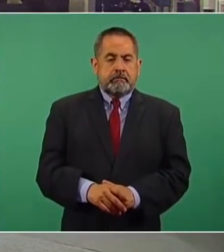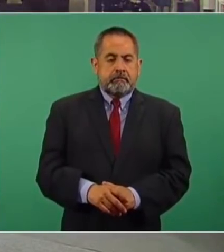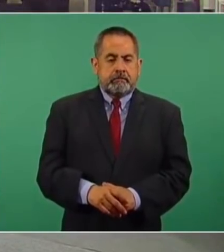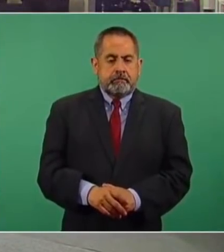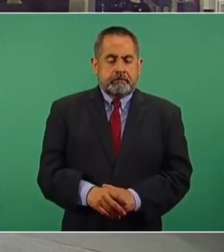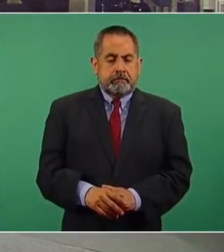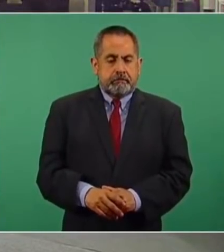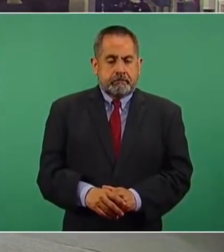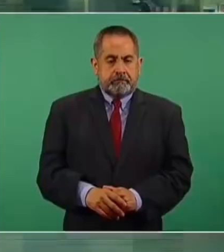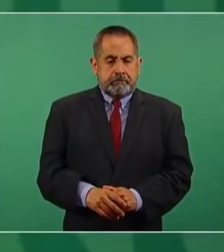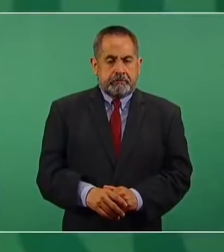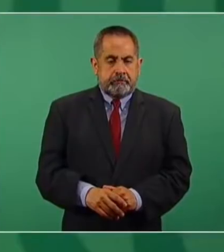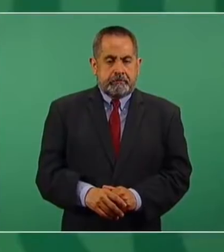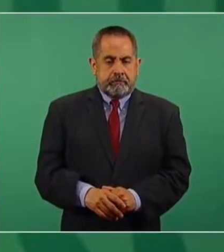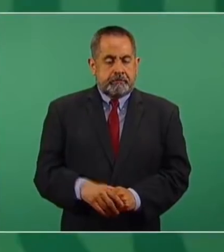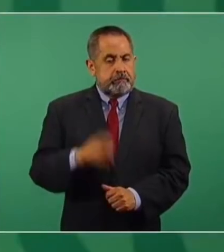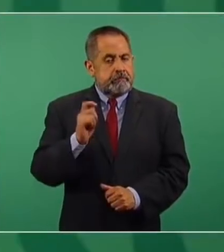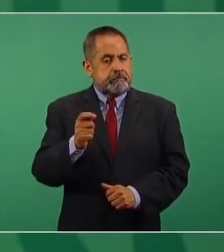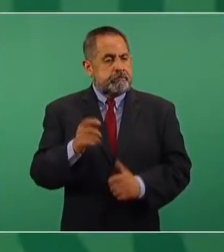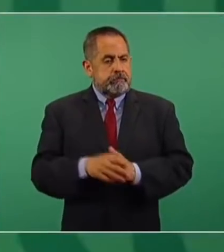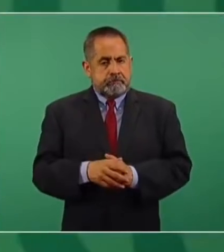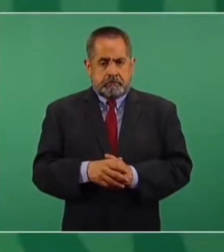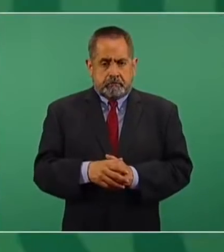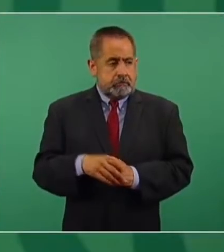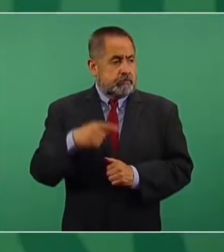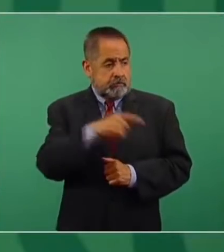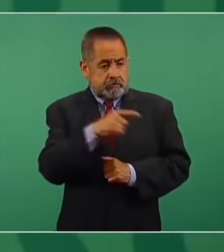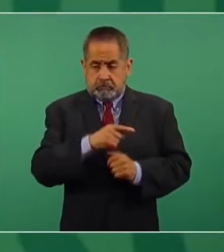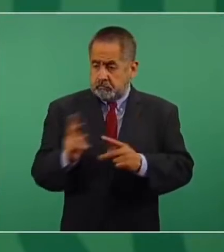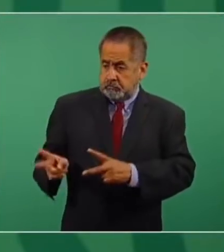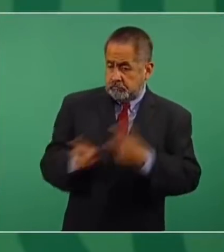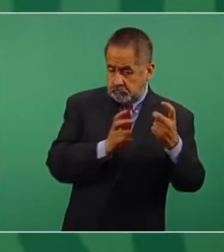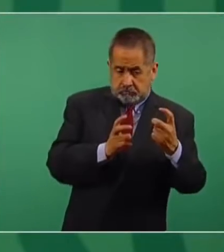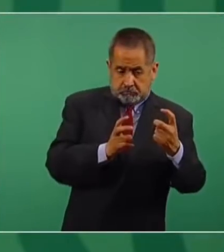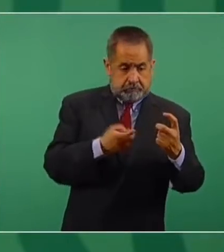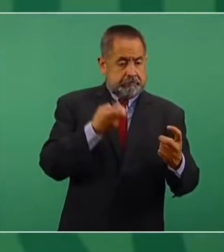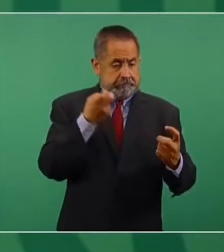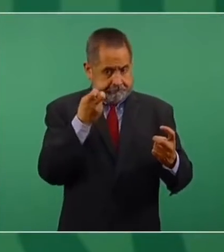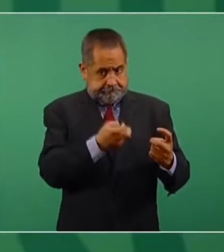que se sustrajo indebidamente.